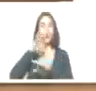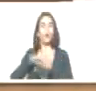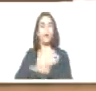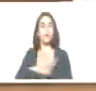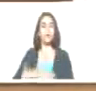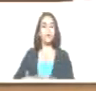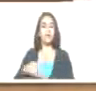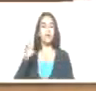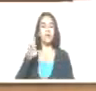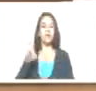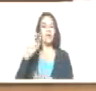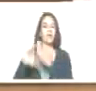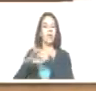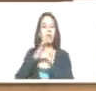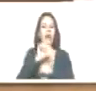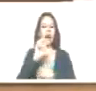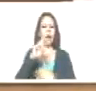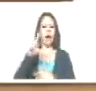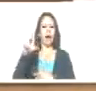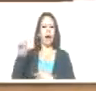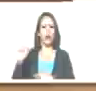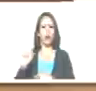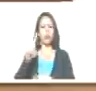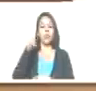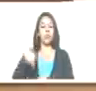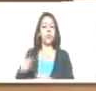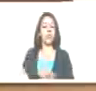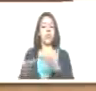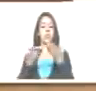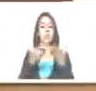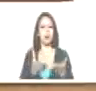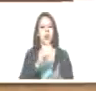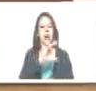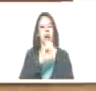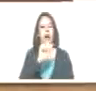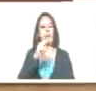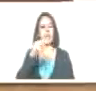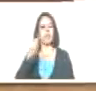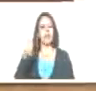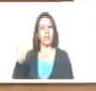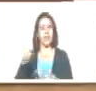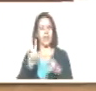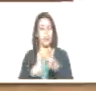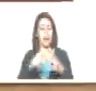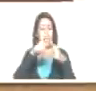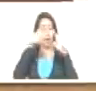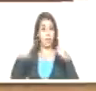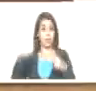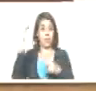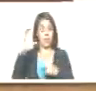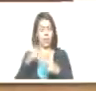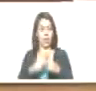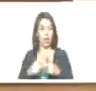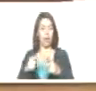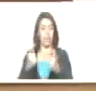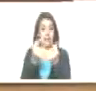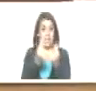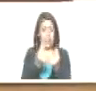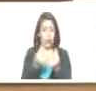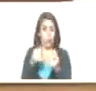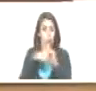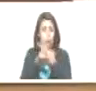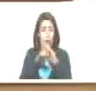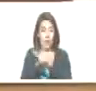de la época, Carlos Andrés Pérez, que además regaló la CanTV, que además regaló la electricidad de Caracas, al menos las acciones que el gobierno tenía sobre